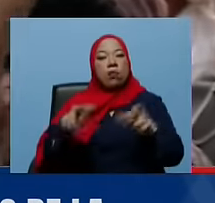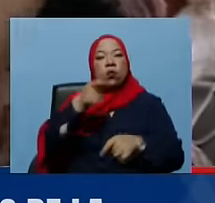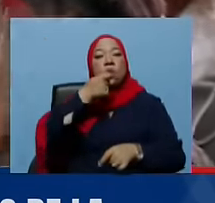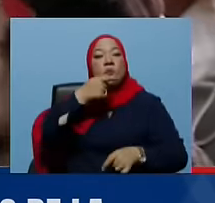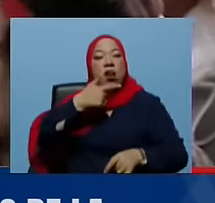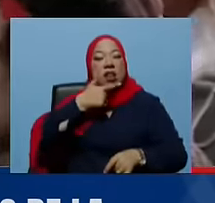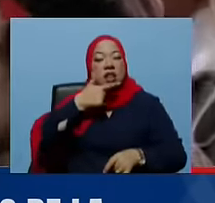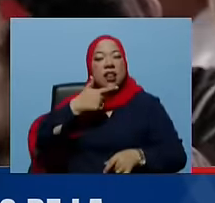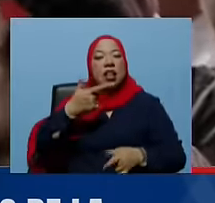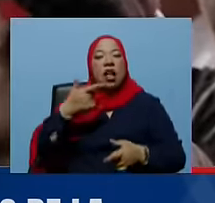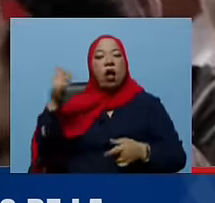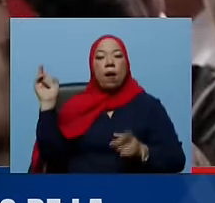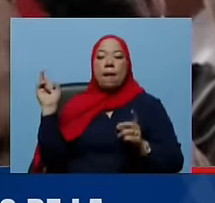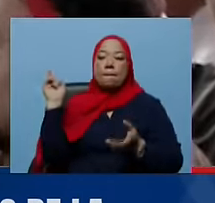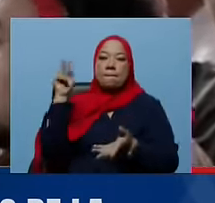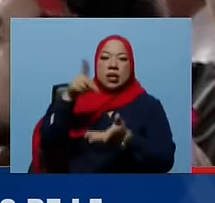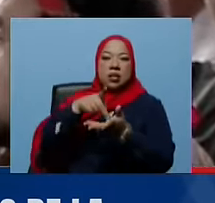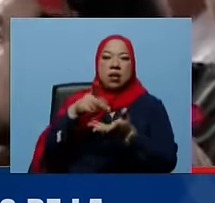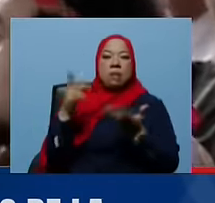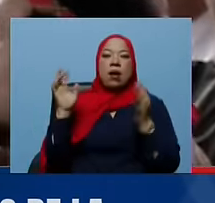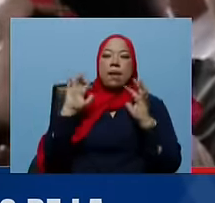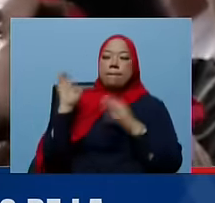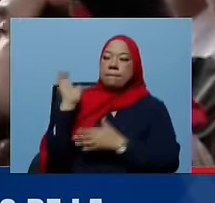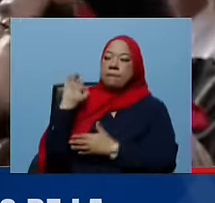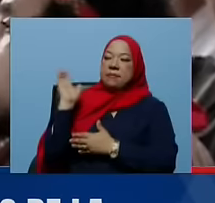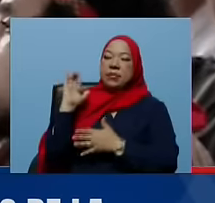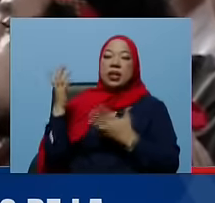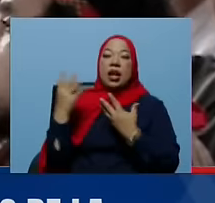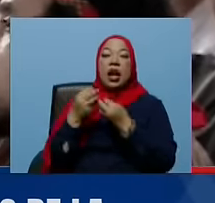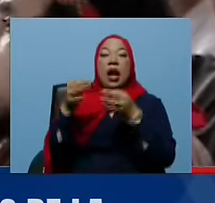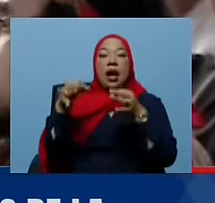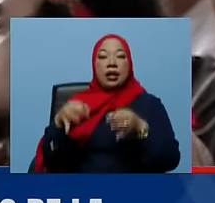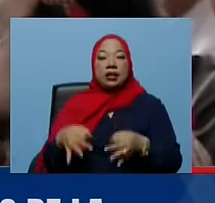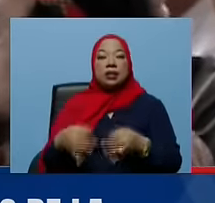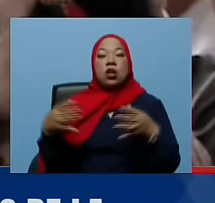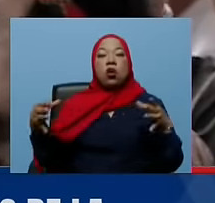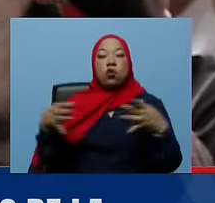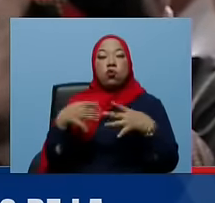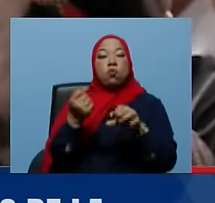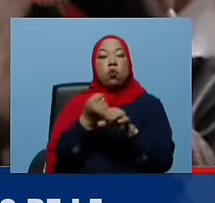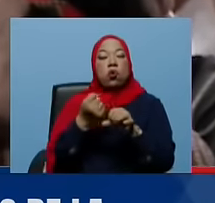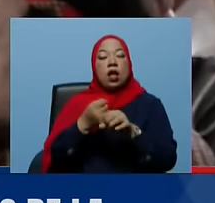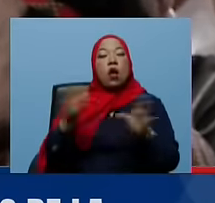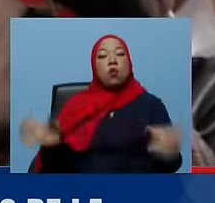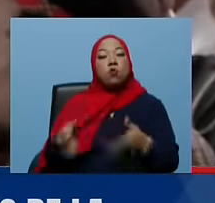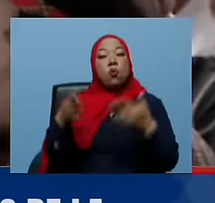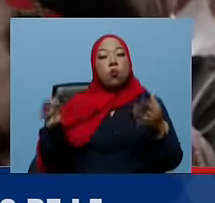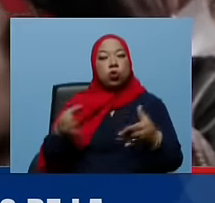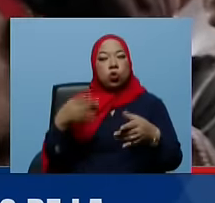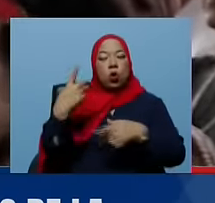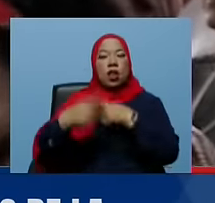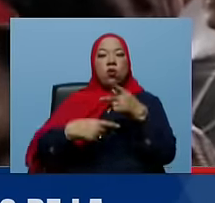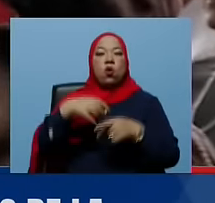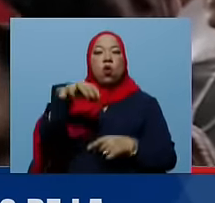que tenemos aquí hoy, que además conforman los equipos promotores